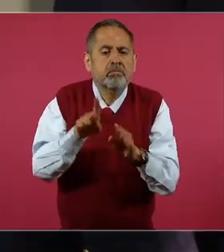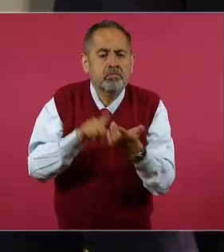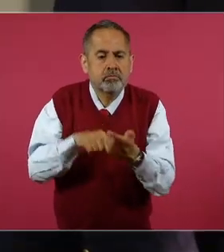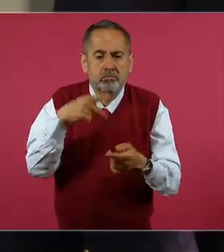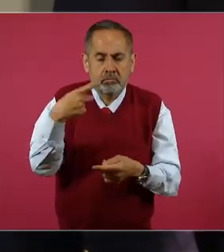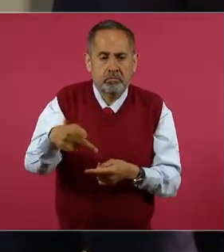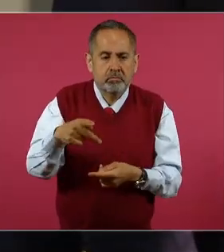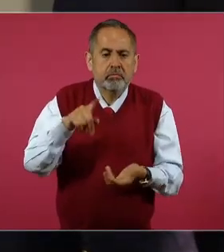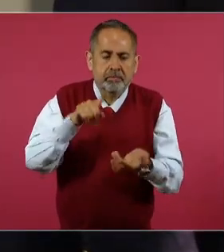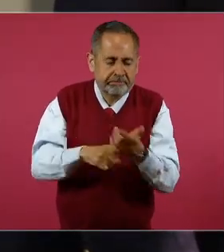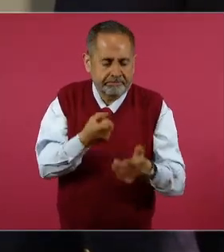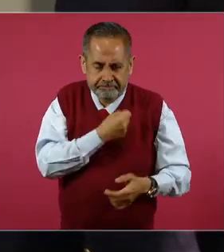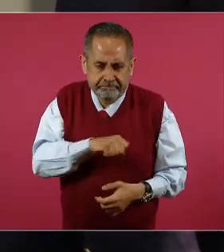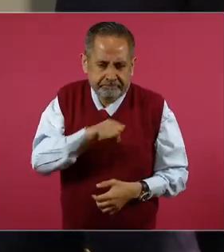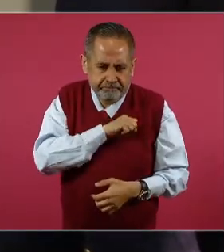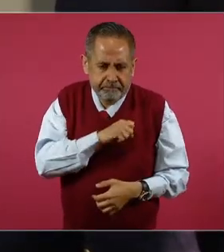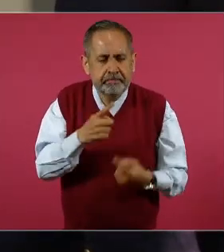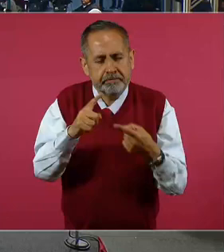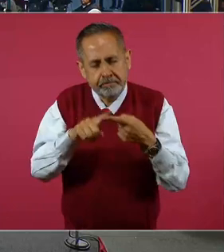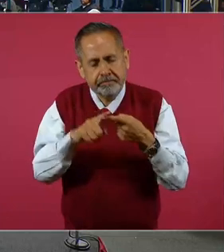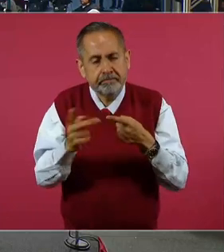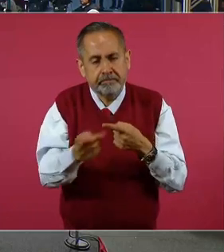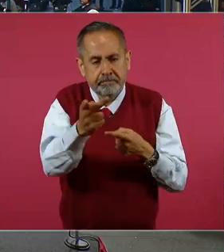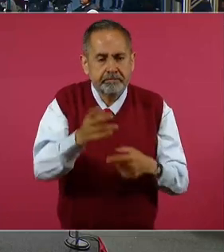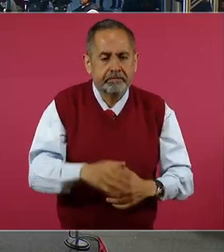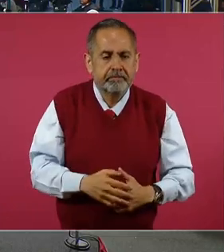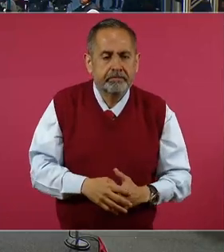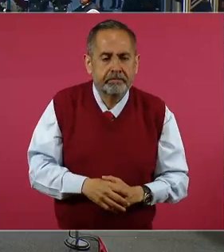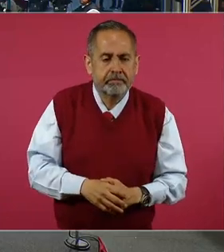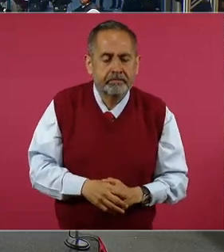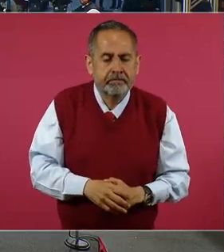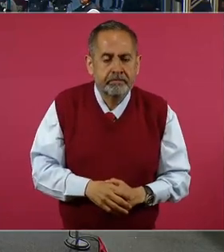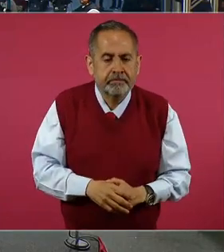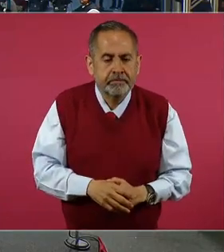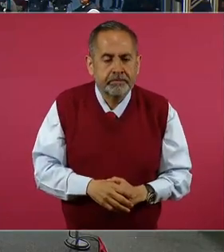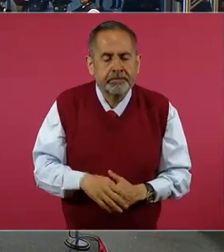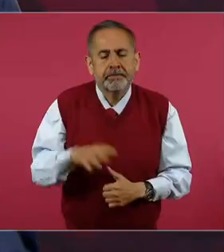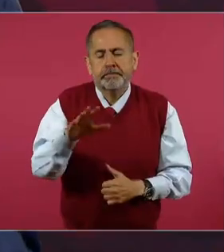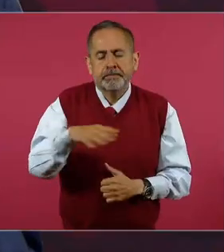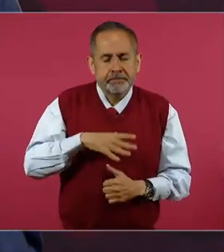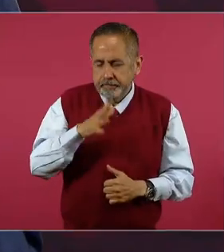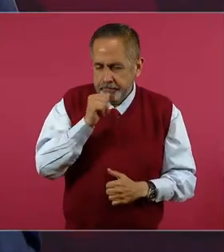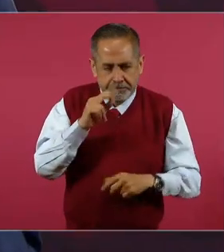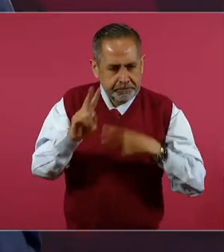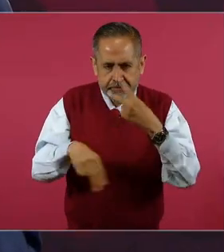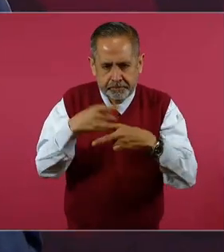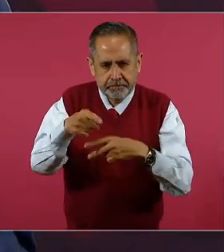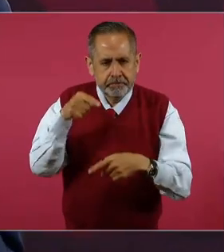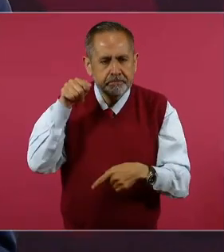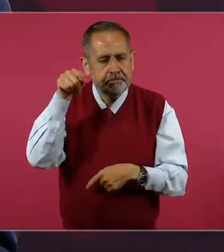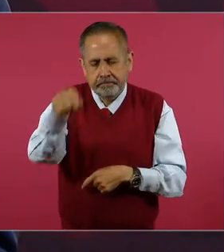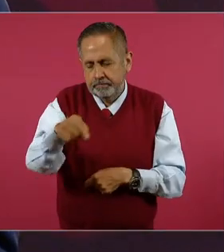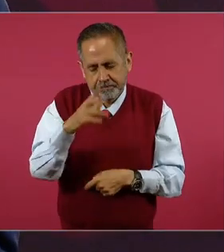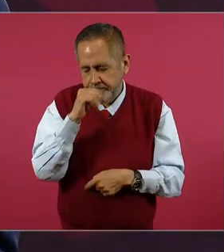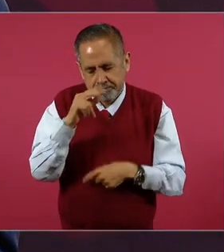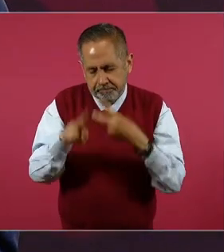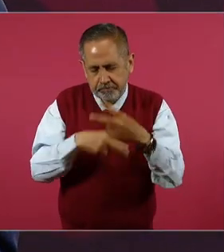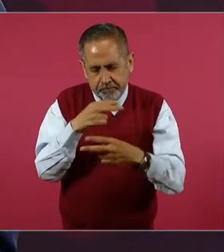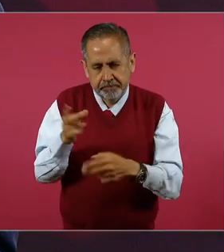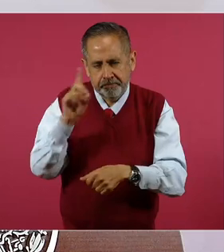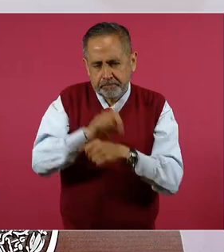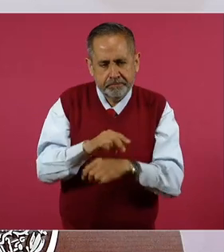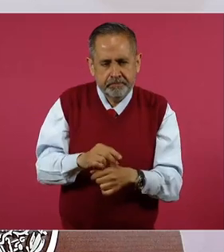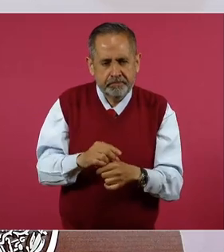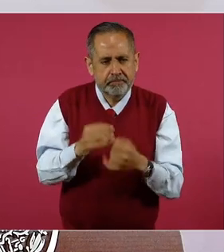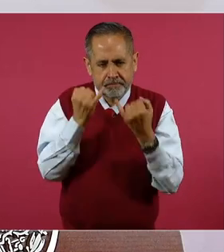ser humano, que es la salud. Esa sería mi primera pregunta. Gracias. Bueno, no voy a poder asistir, pero sí es una